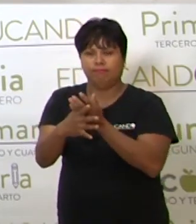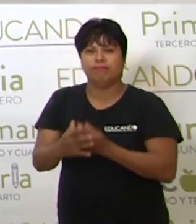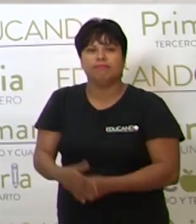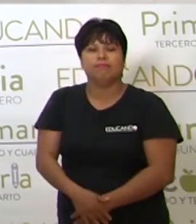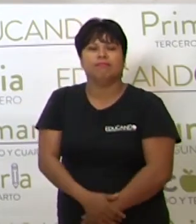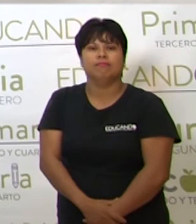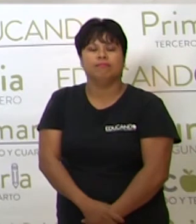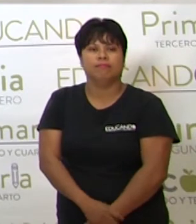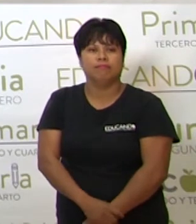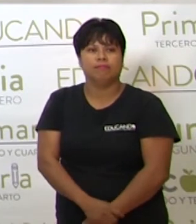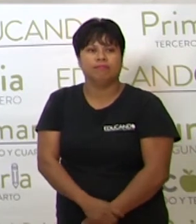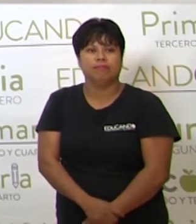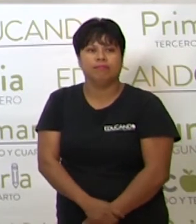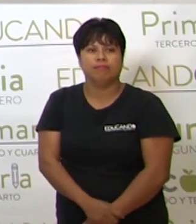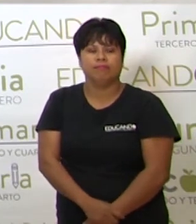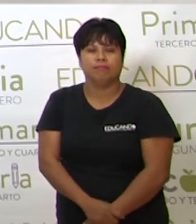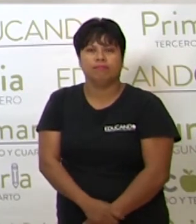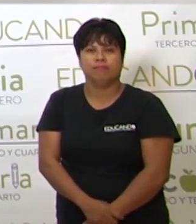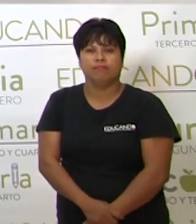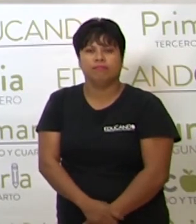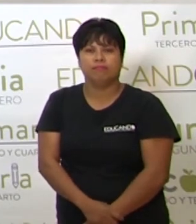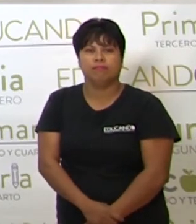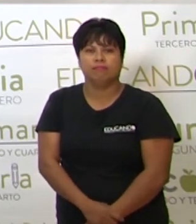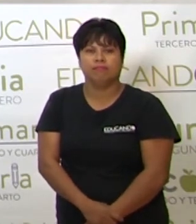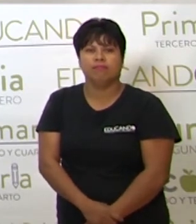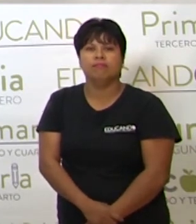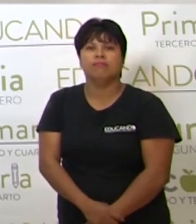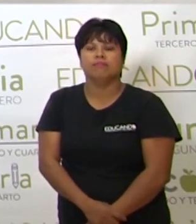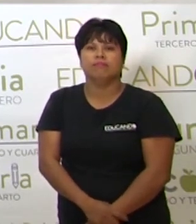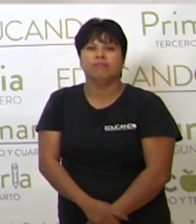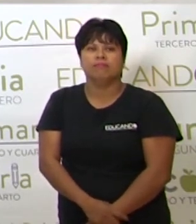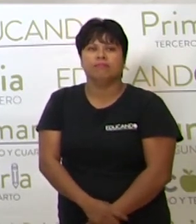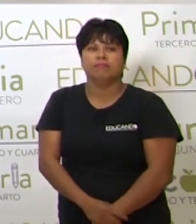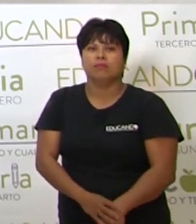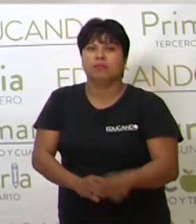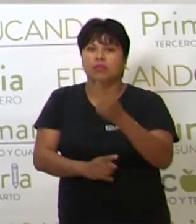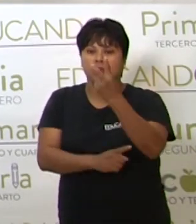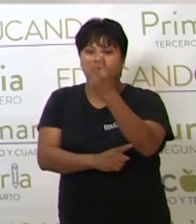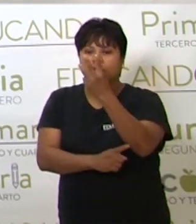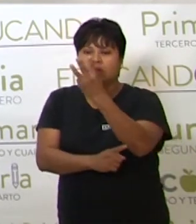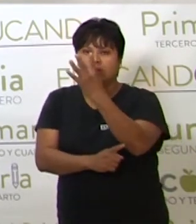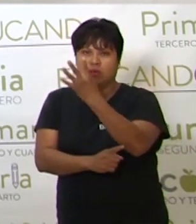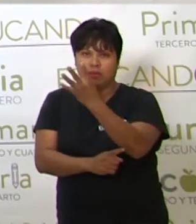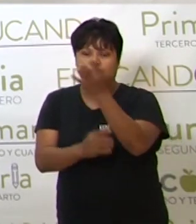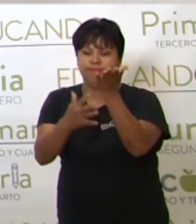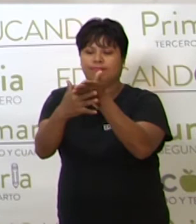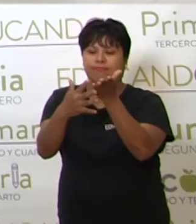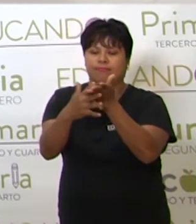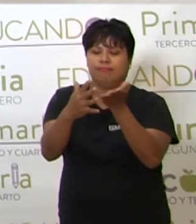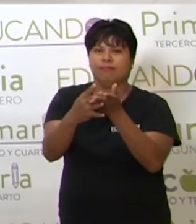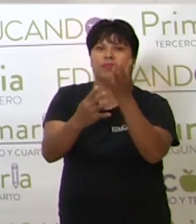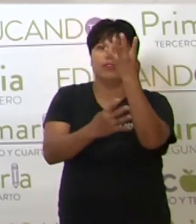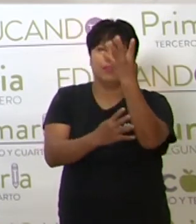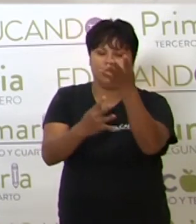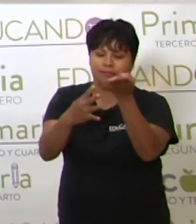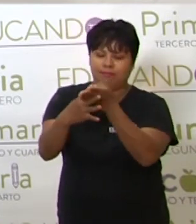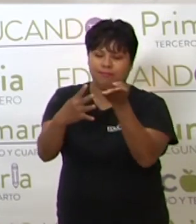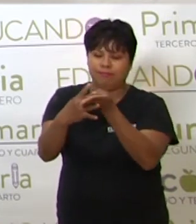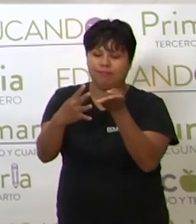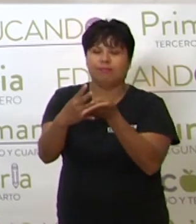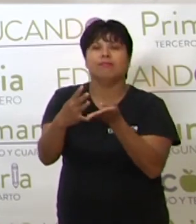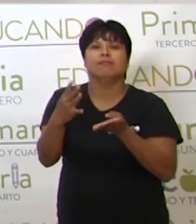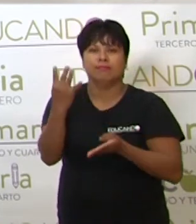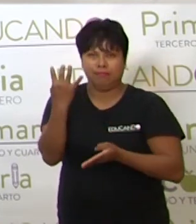4 1 2 3 4 1 2 3 4 estoy viviendo 1234 aisha vamos a